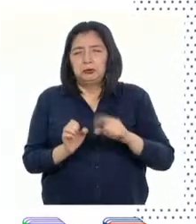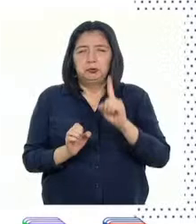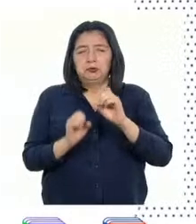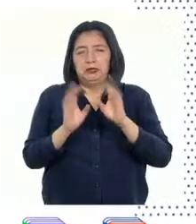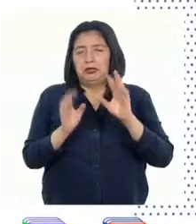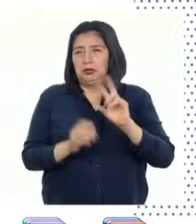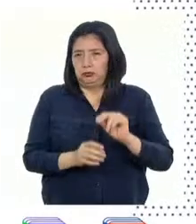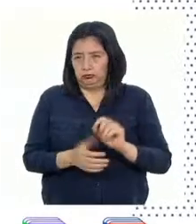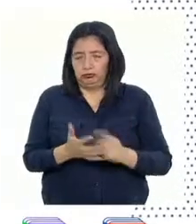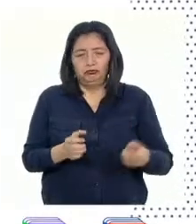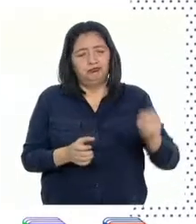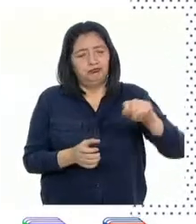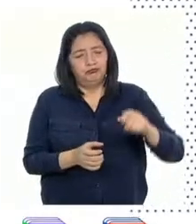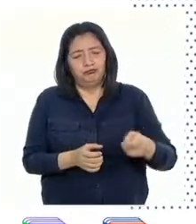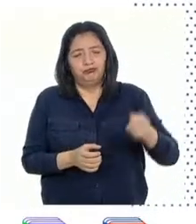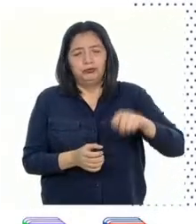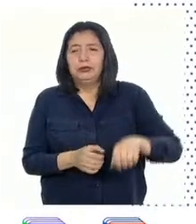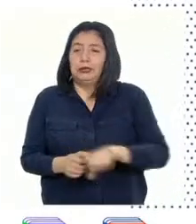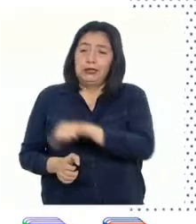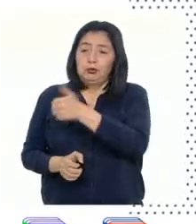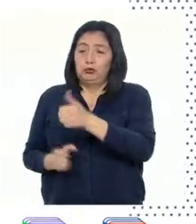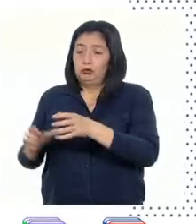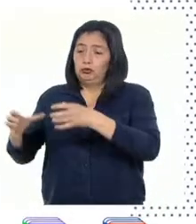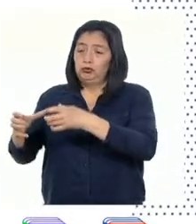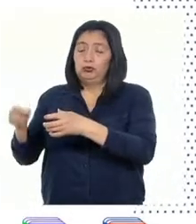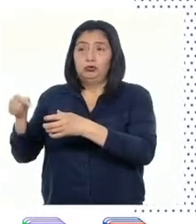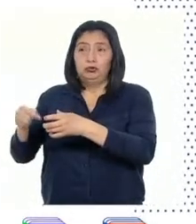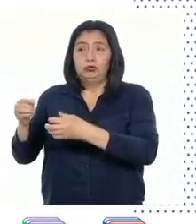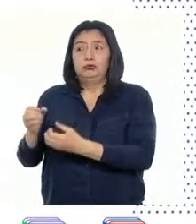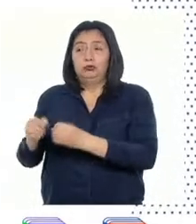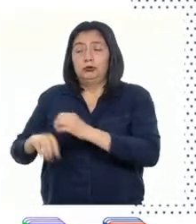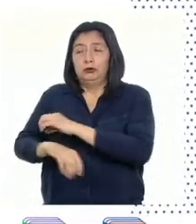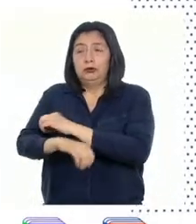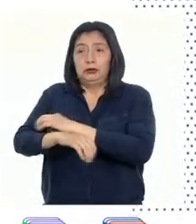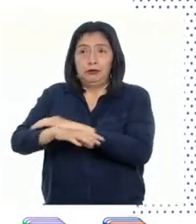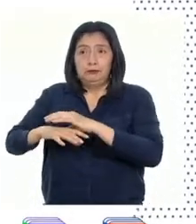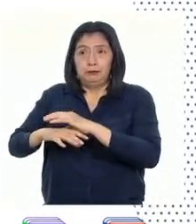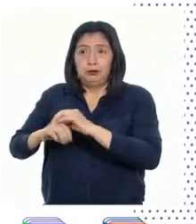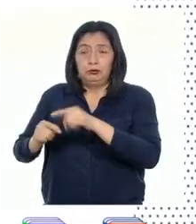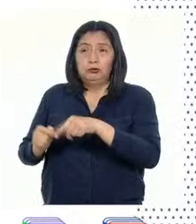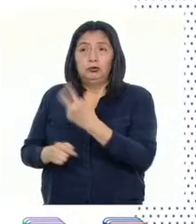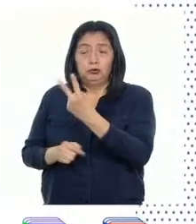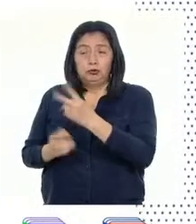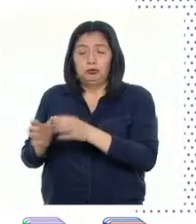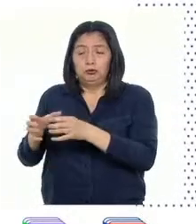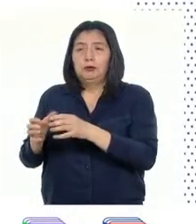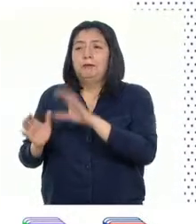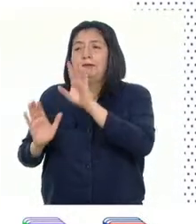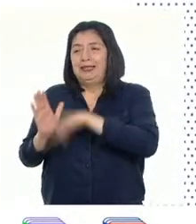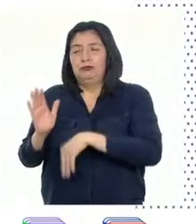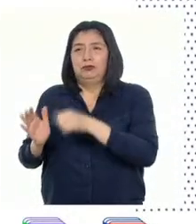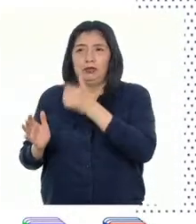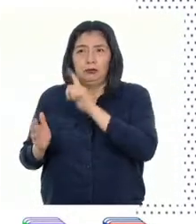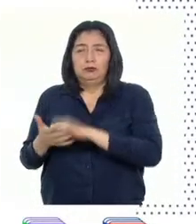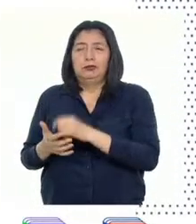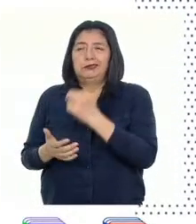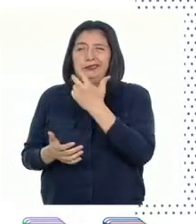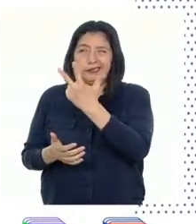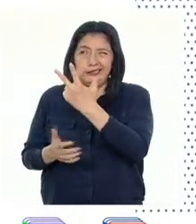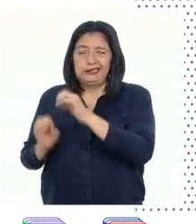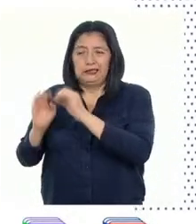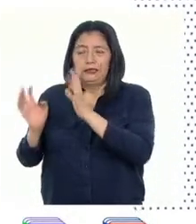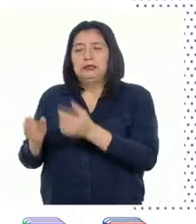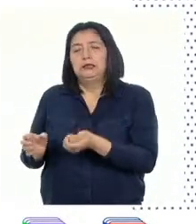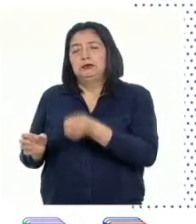decir, dejando un día. Y al recipiente que contenía el apio 2 le agregaba menos agua. Cada 3